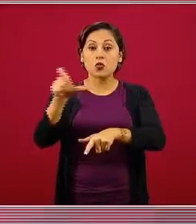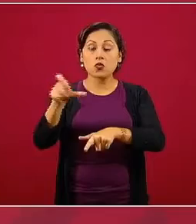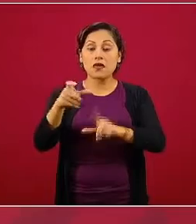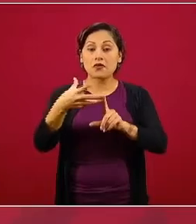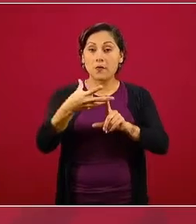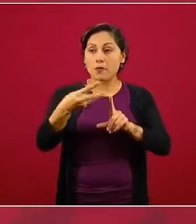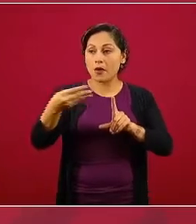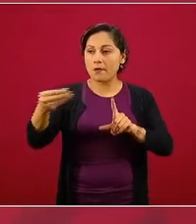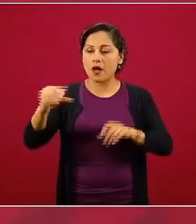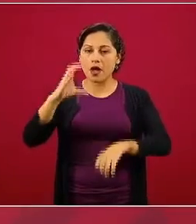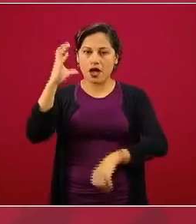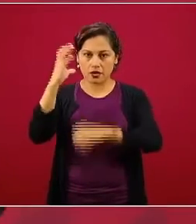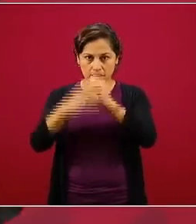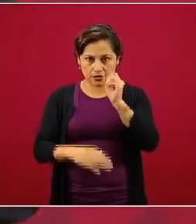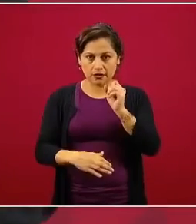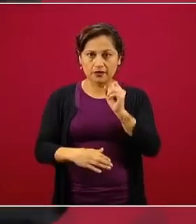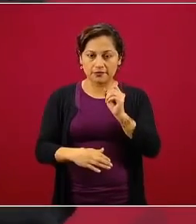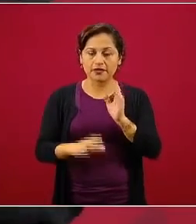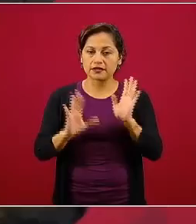dejar